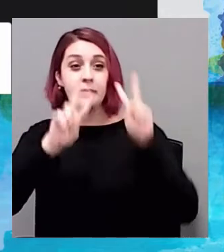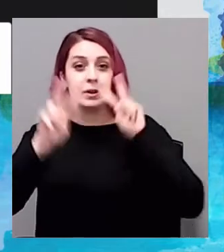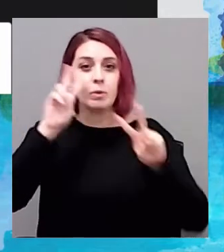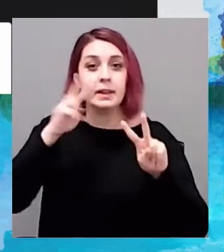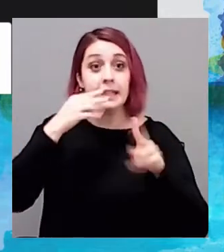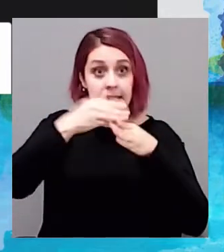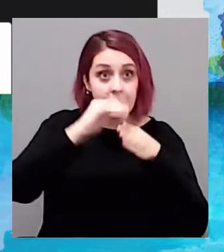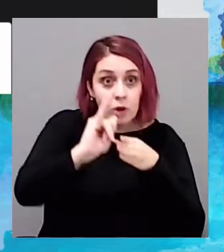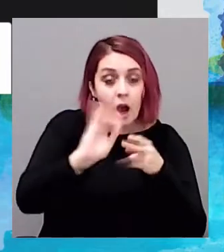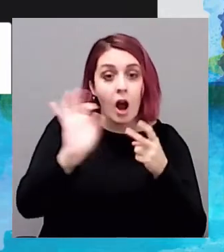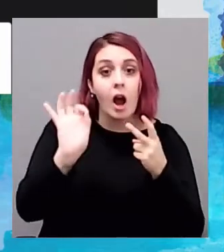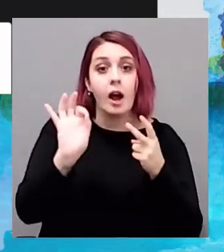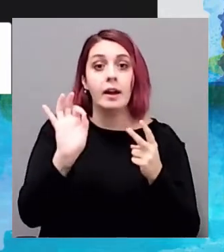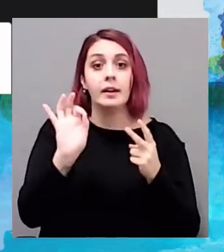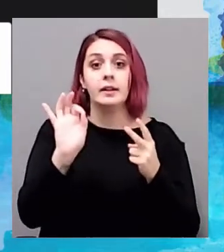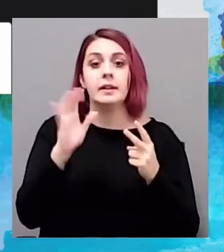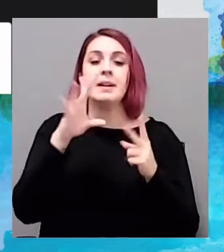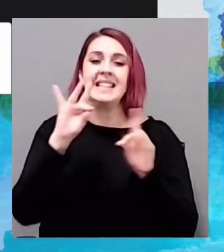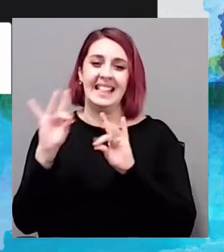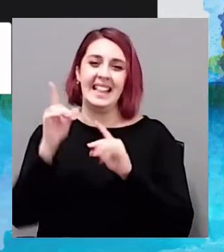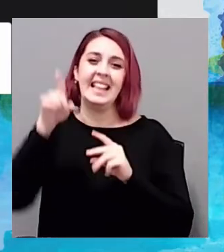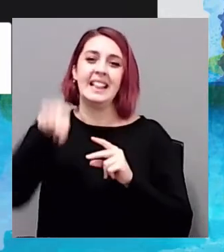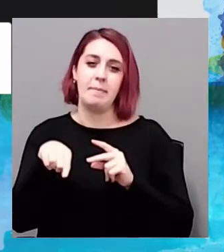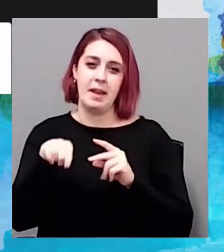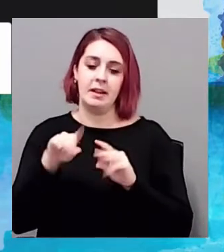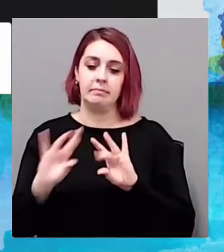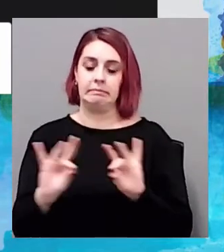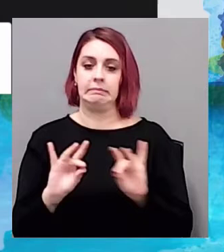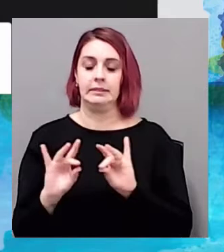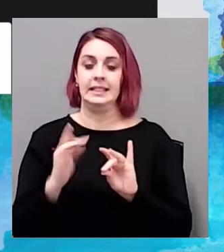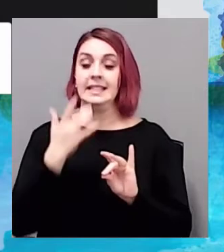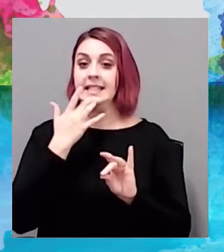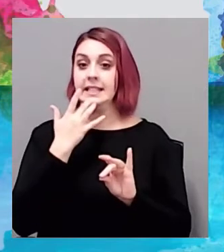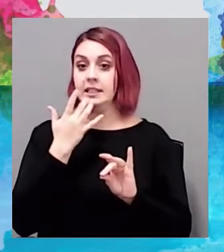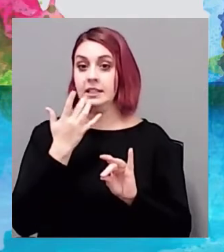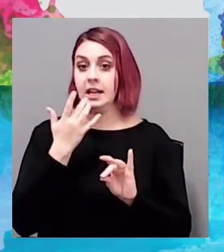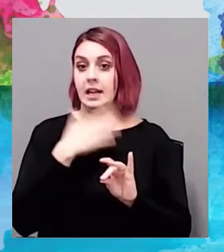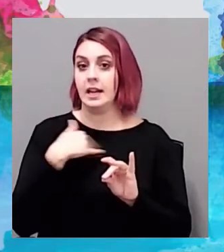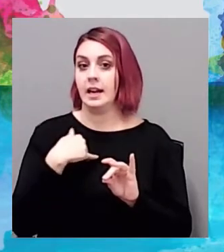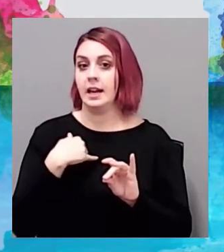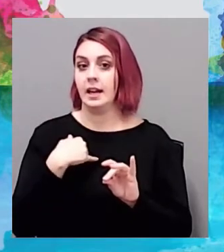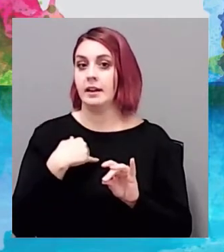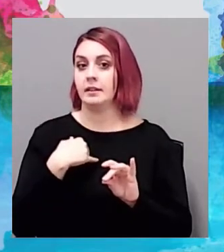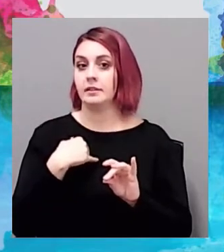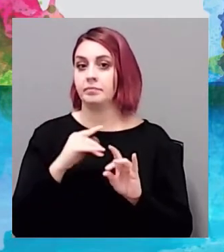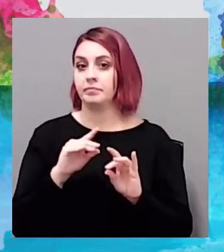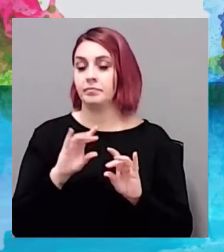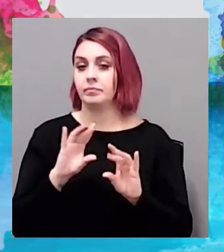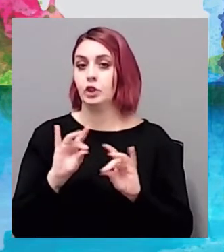visual y táctilmente o ápticamente si quiere explorarla de forma